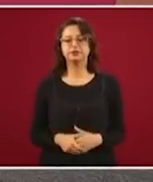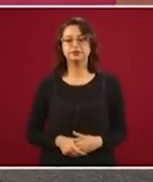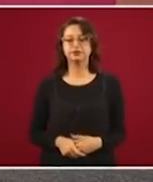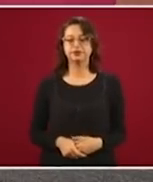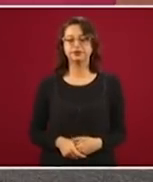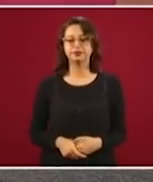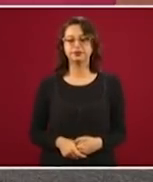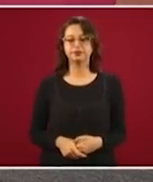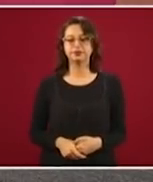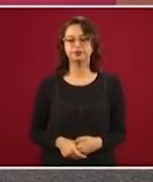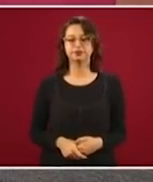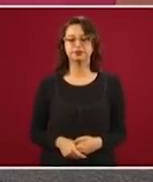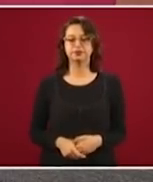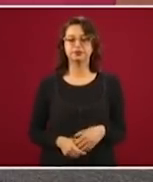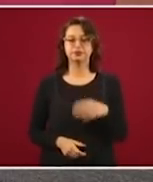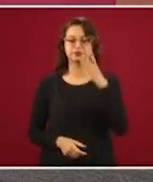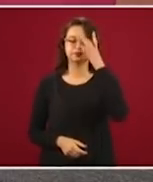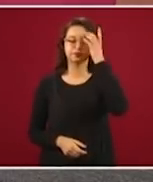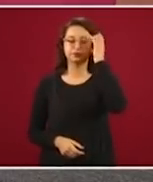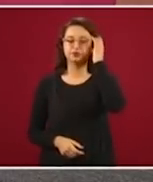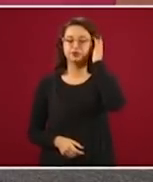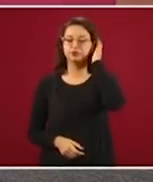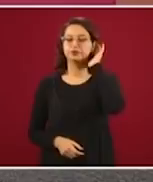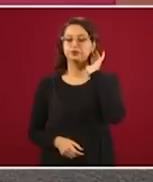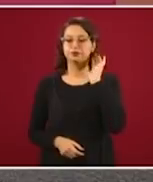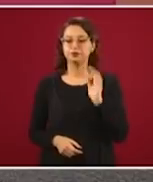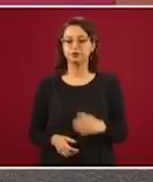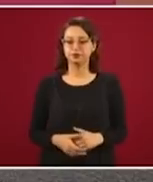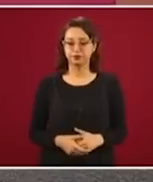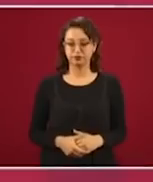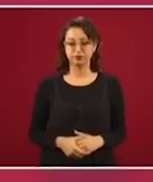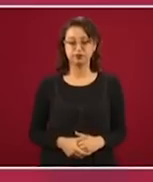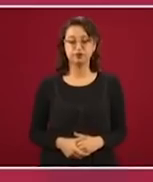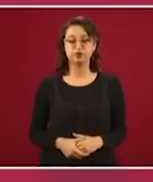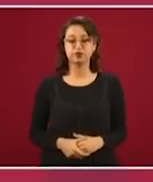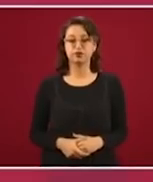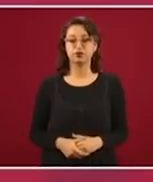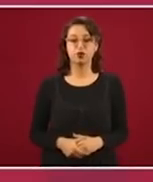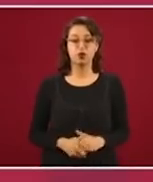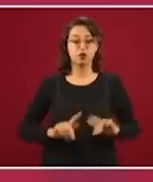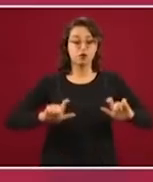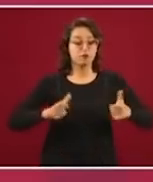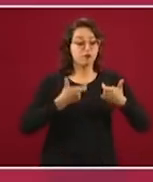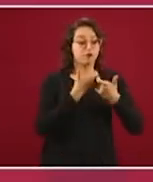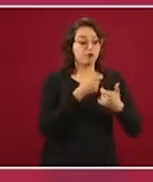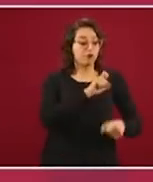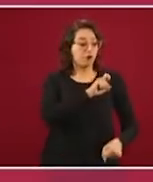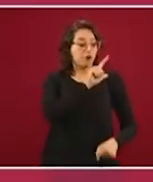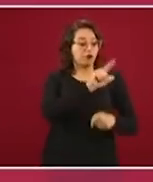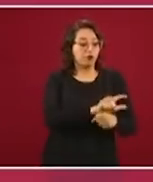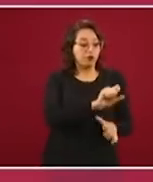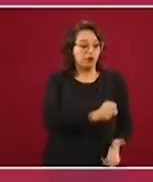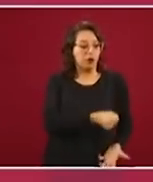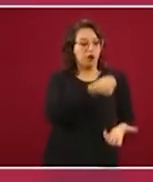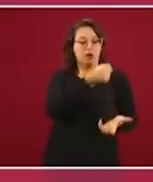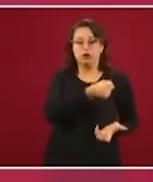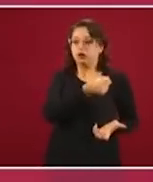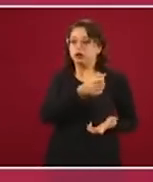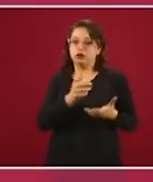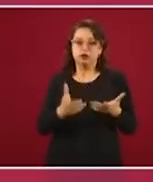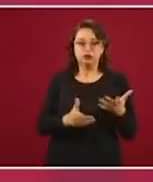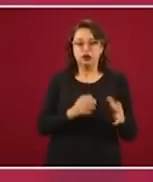Ya no va a ser necesario tener ningún fondo porque el